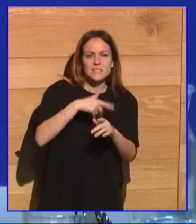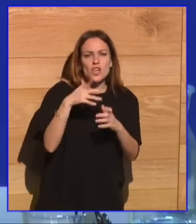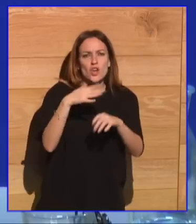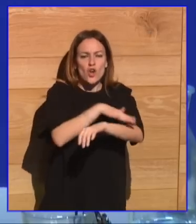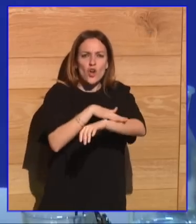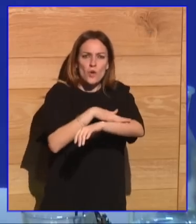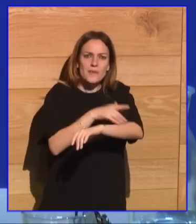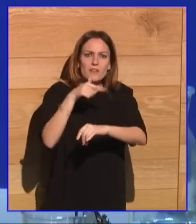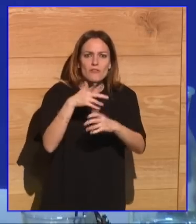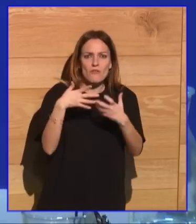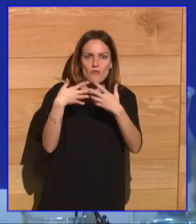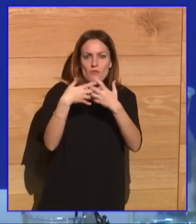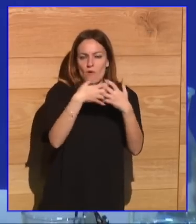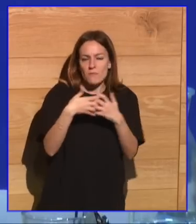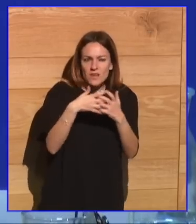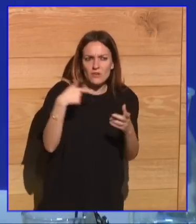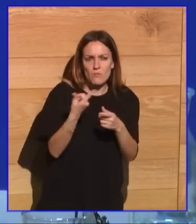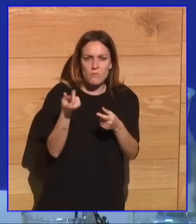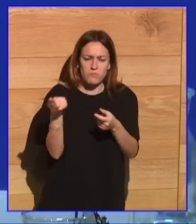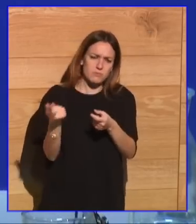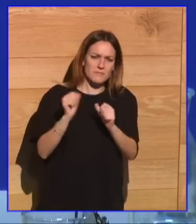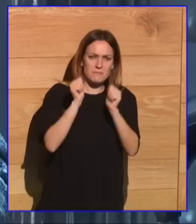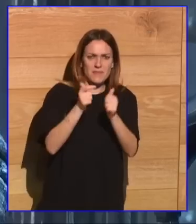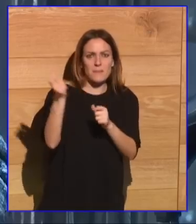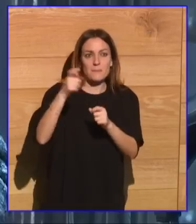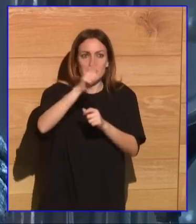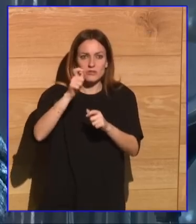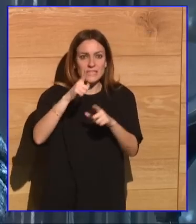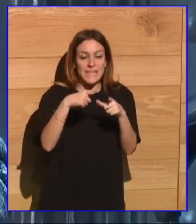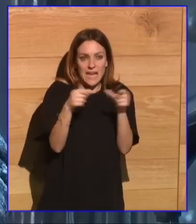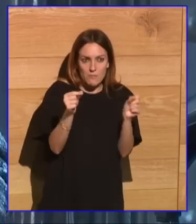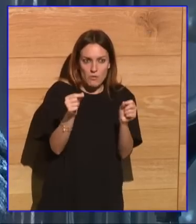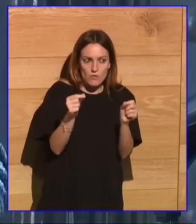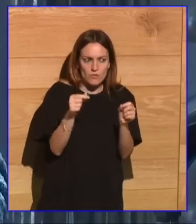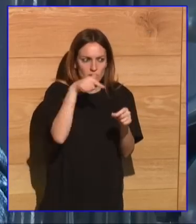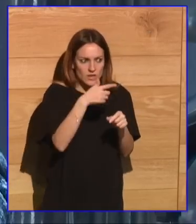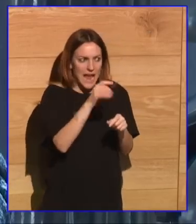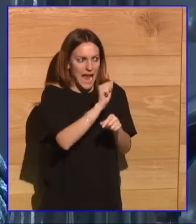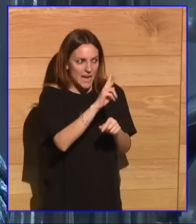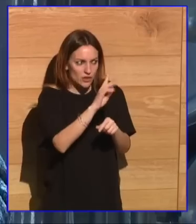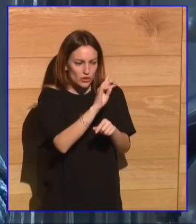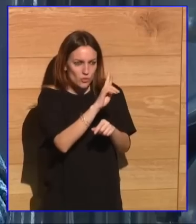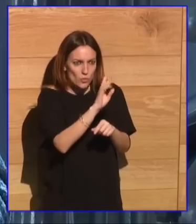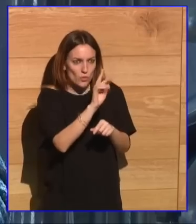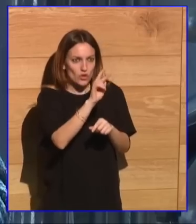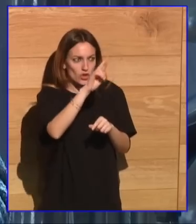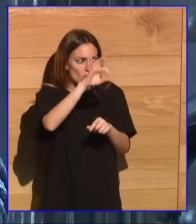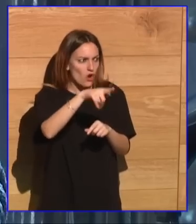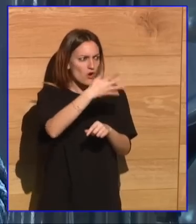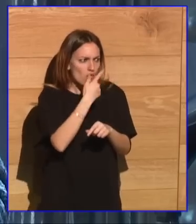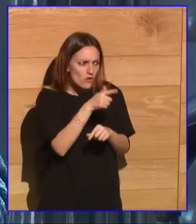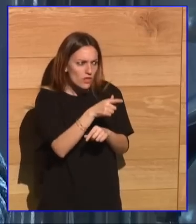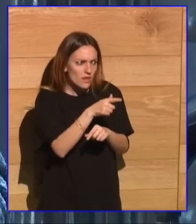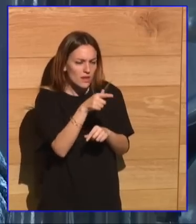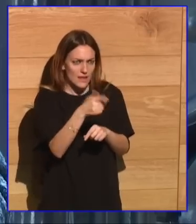de repente empieza a meter a japoneses sobre todo. Arturo, ¿si la conocías? Bueno, yo no. ¿Has visto Bad Day at Bad